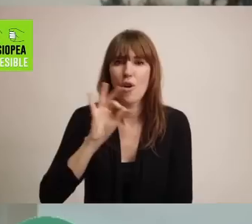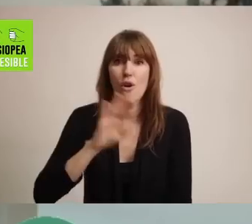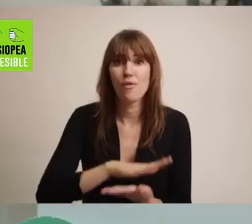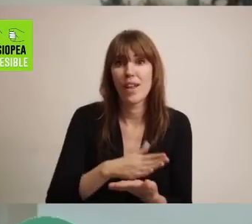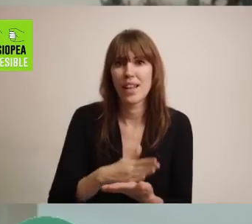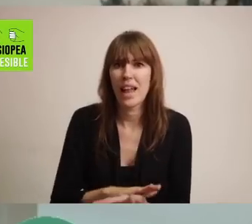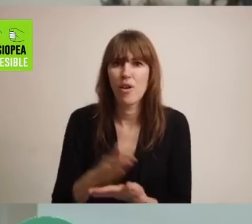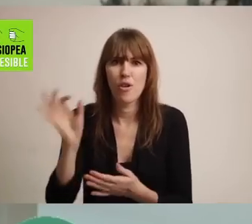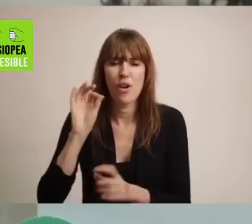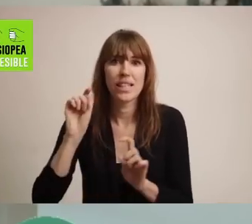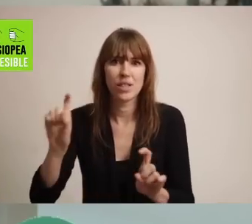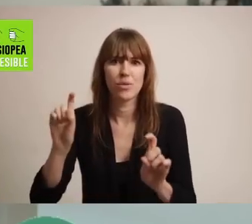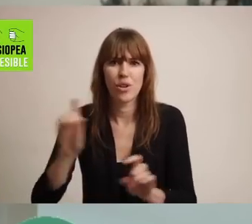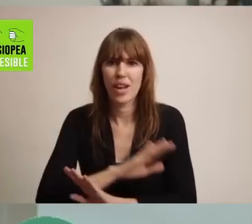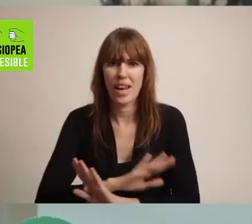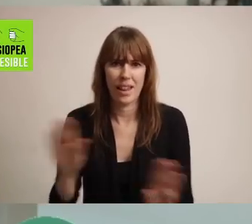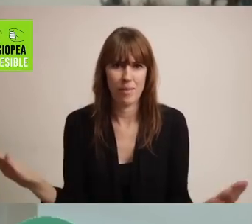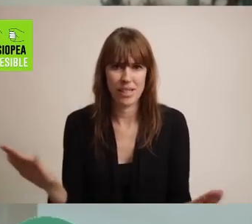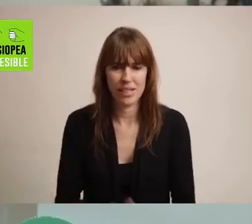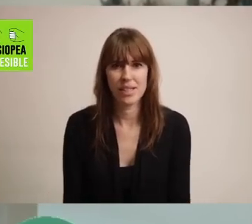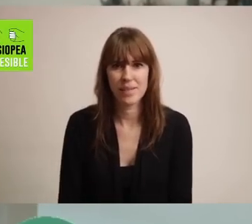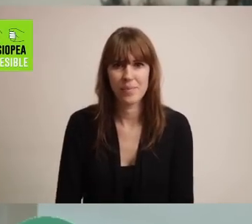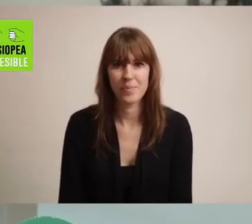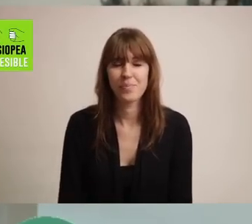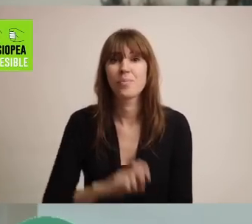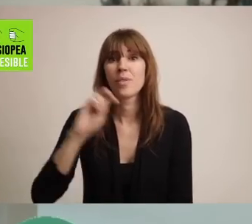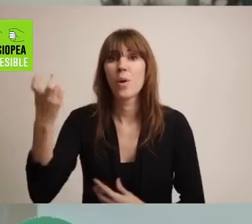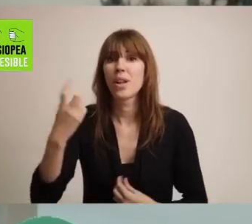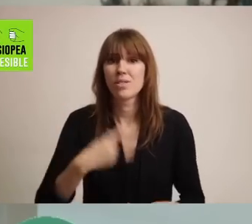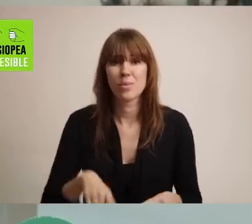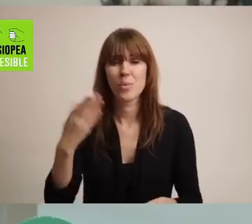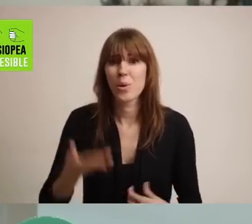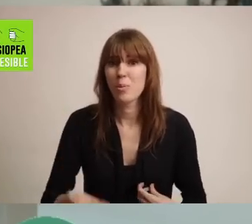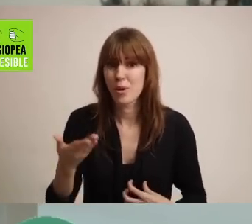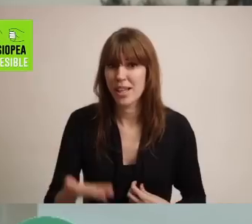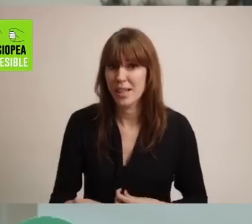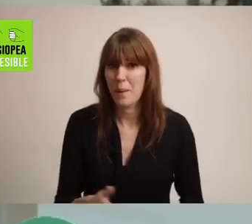un instructor, pero hasta ahí, nada más. Y otra cosa importante,